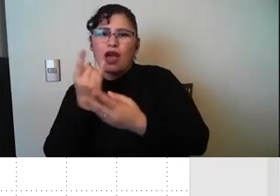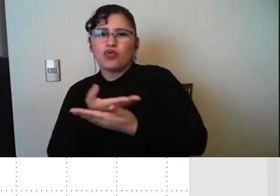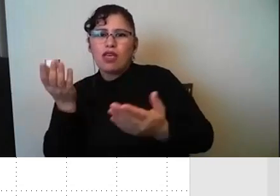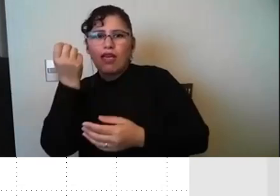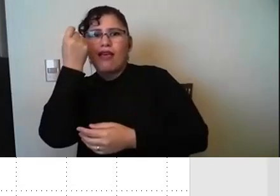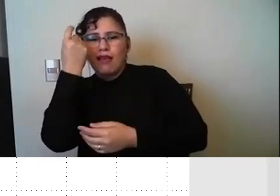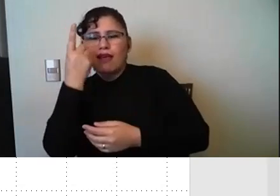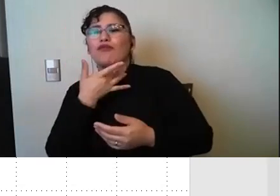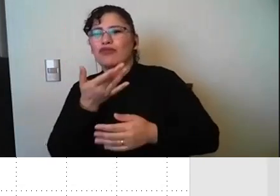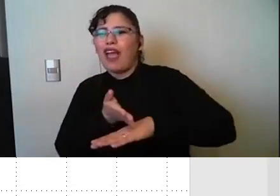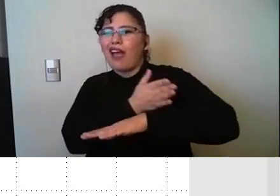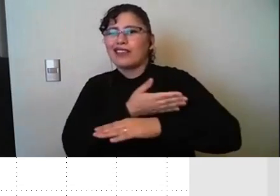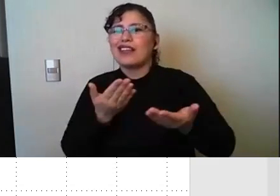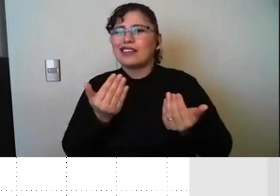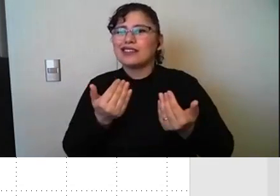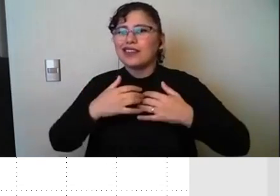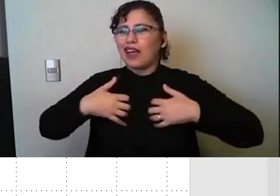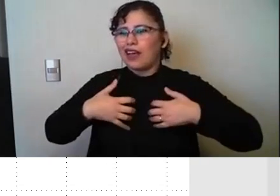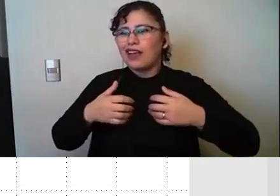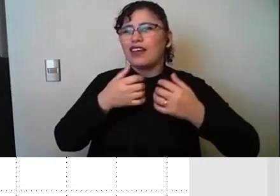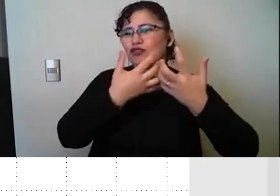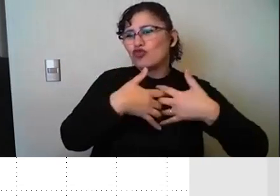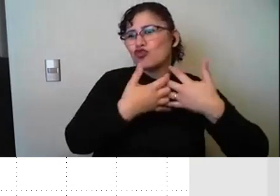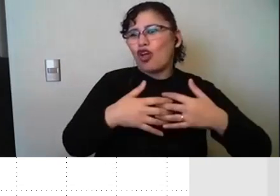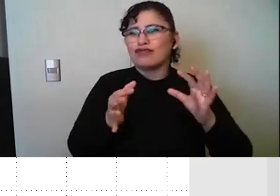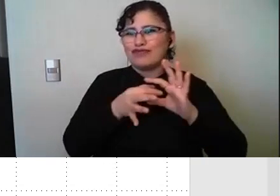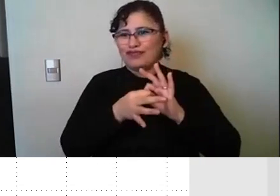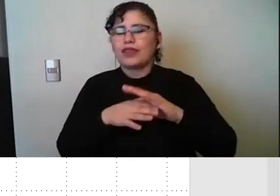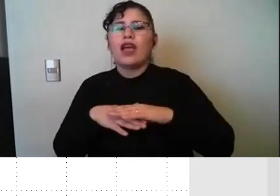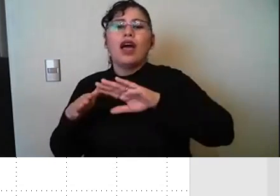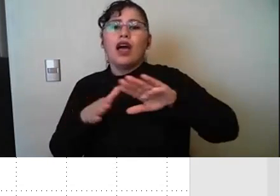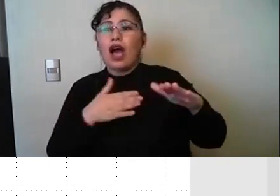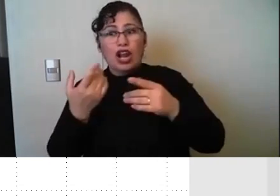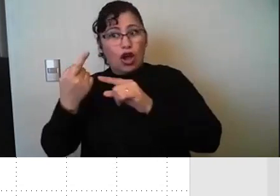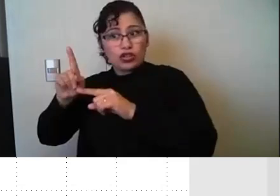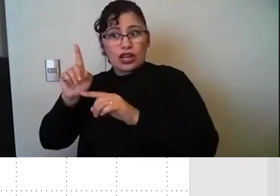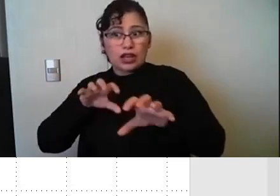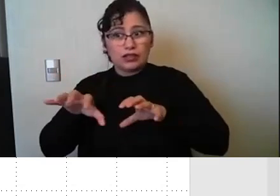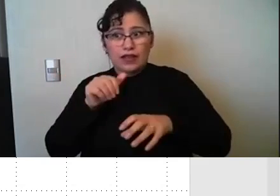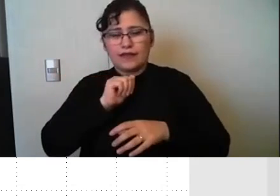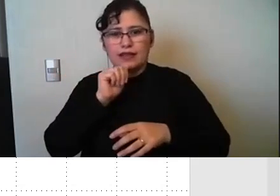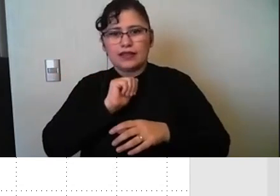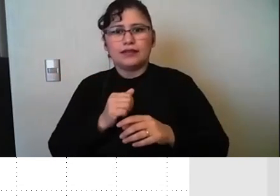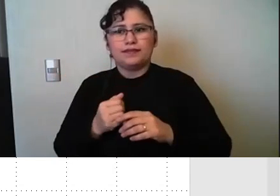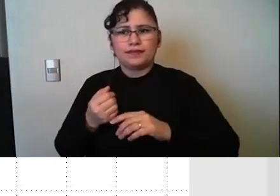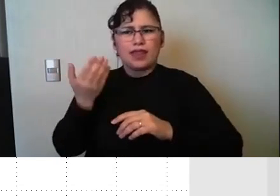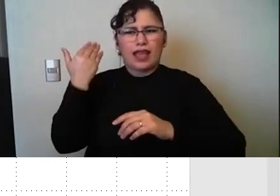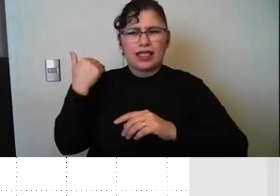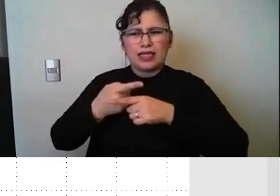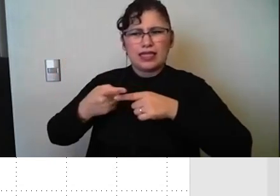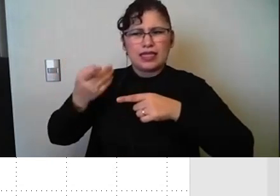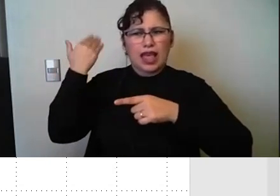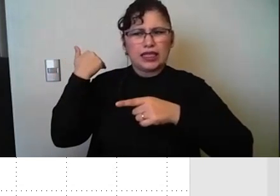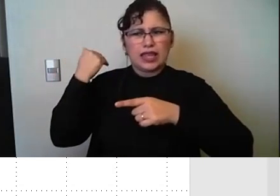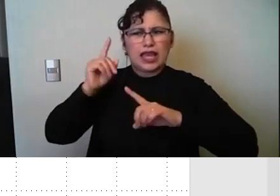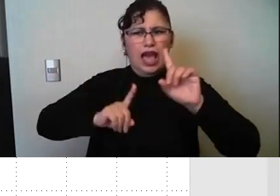otro que está pendiente es que el otro día había una